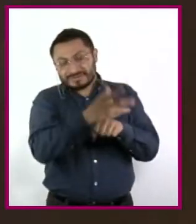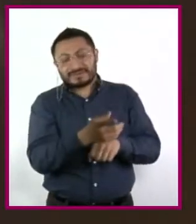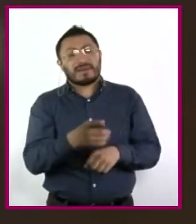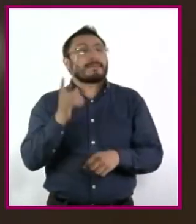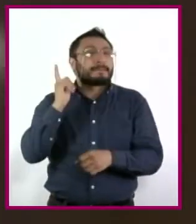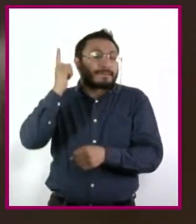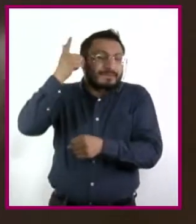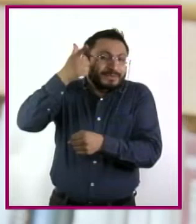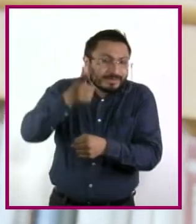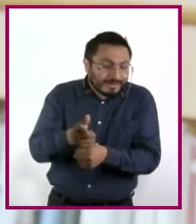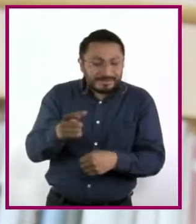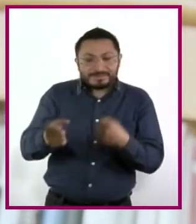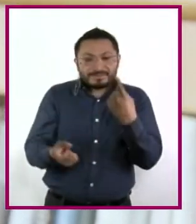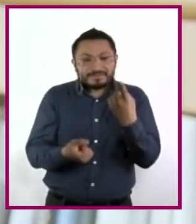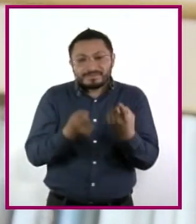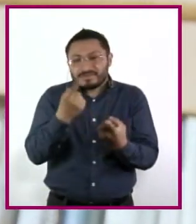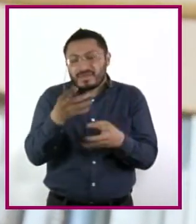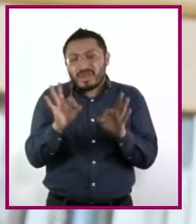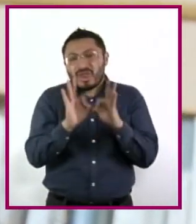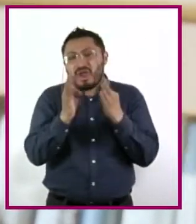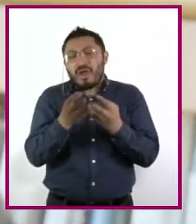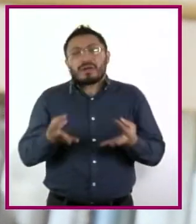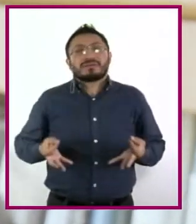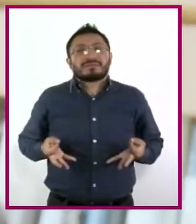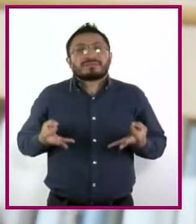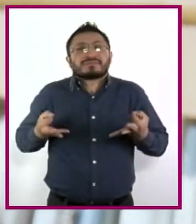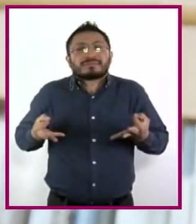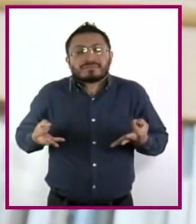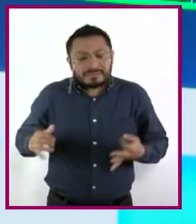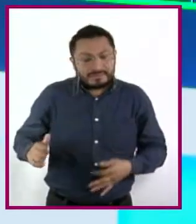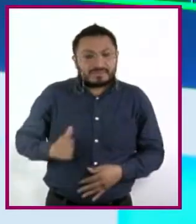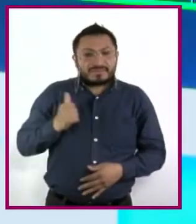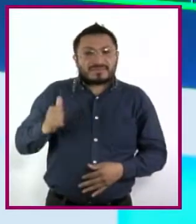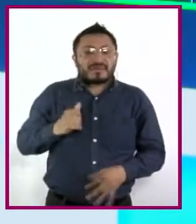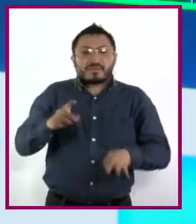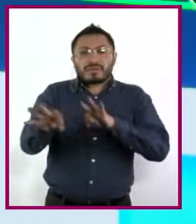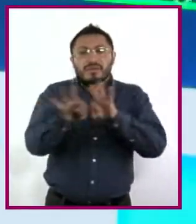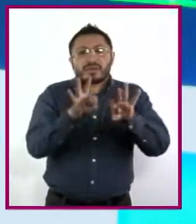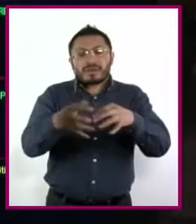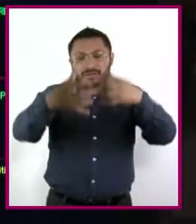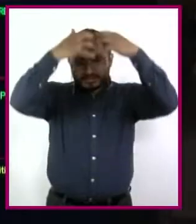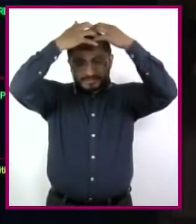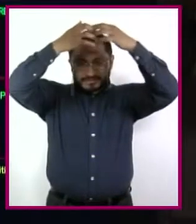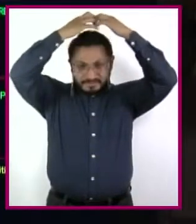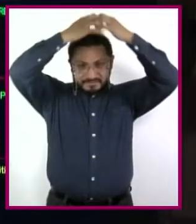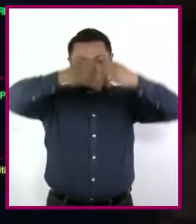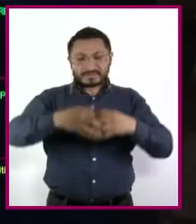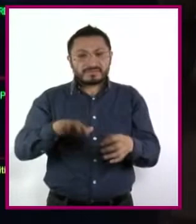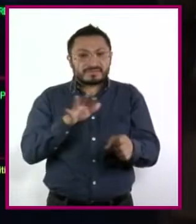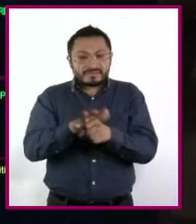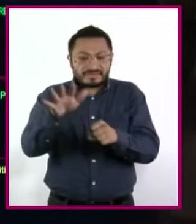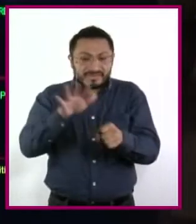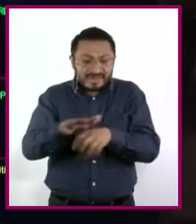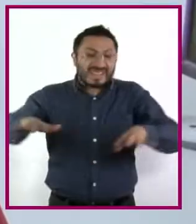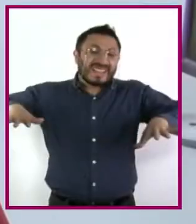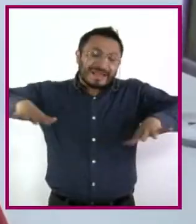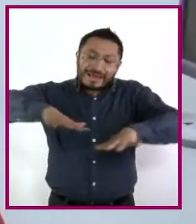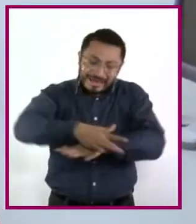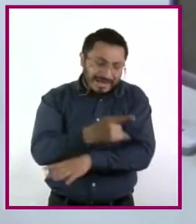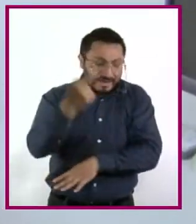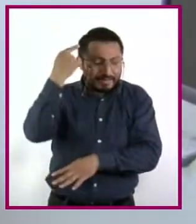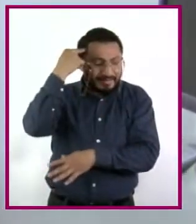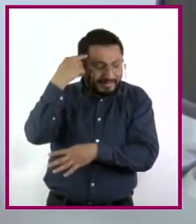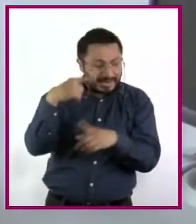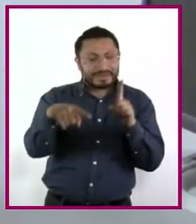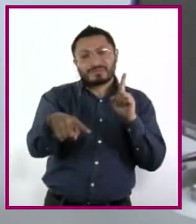de meditación pueden aprovechar la neuroplasticidad para promover cambios positivos en el cerebro. Y